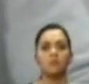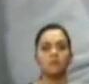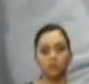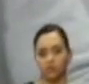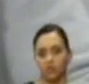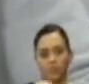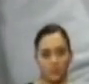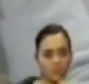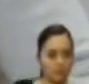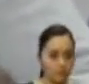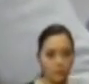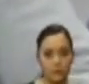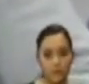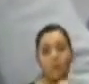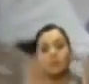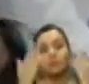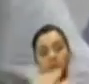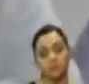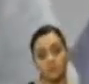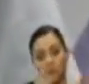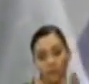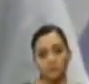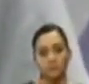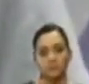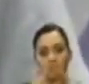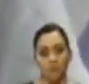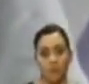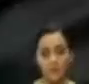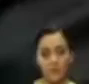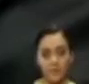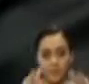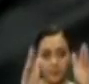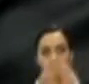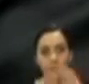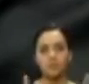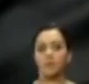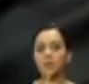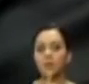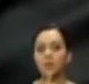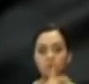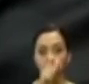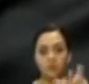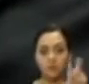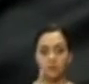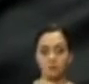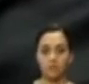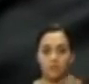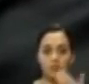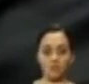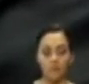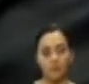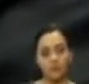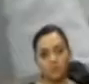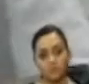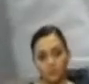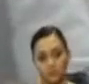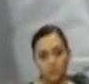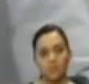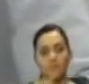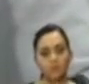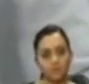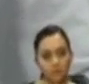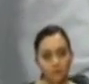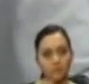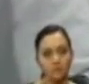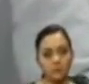sorpresa, luego tuvimos la inauguración de la carretera, luego el almuerzo popular con agricultores, arroceros,